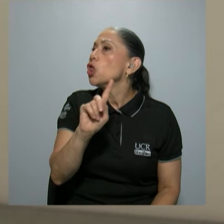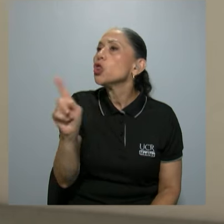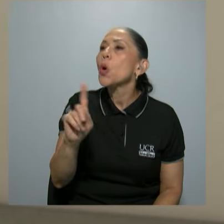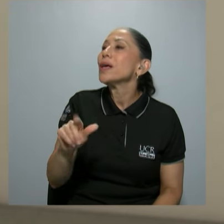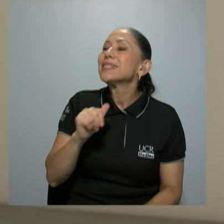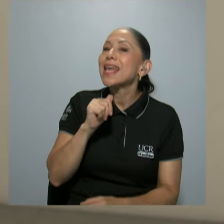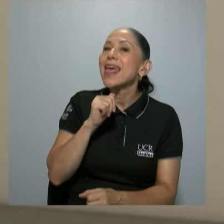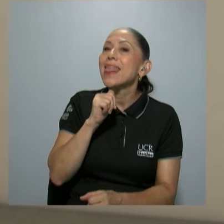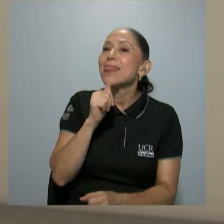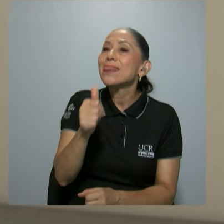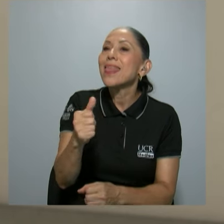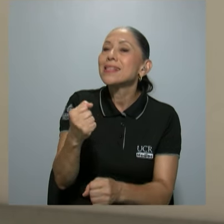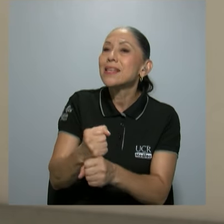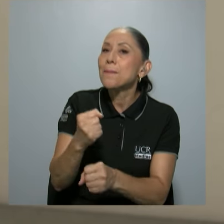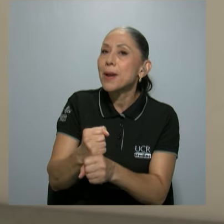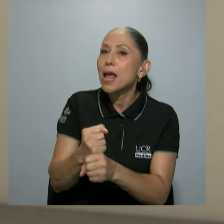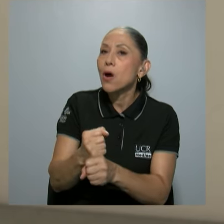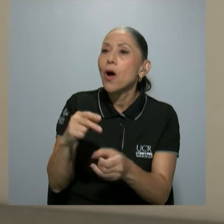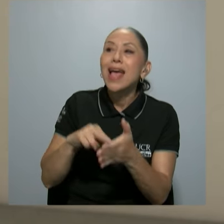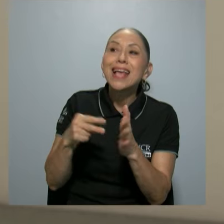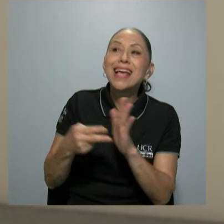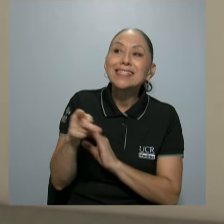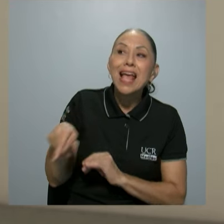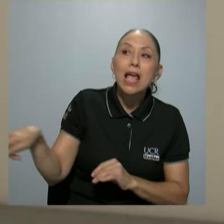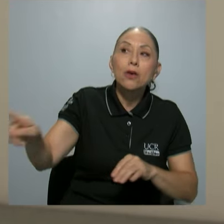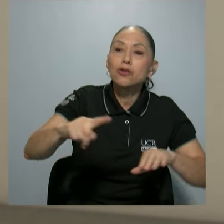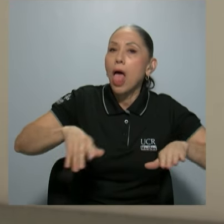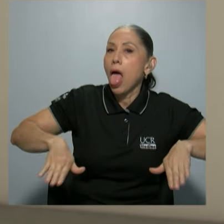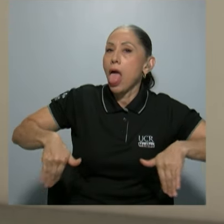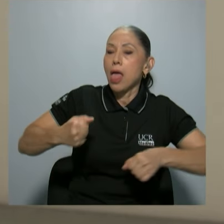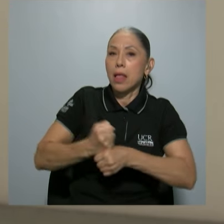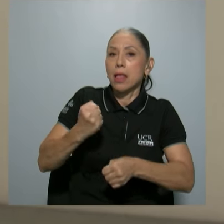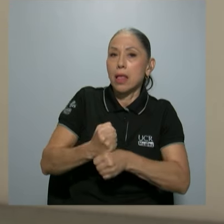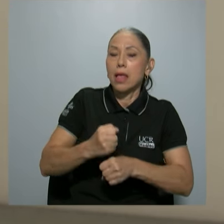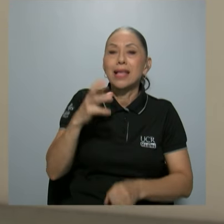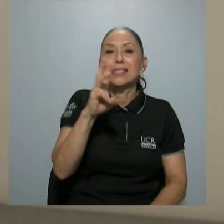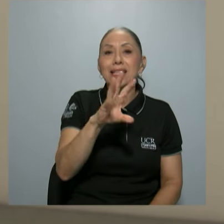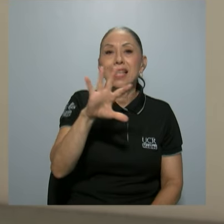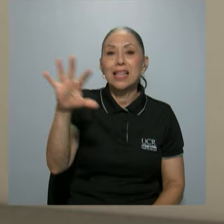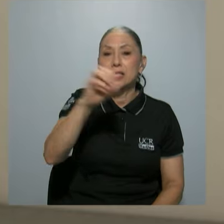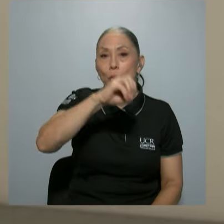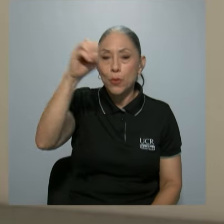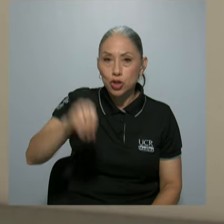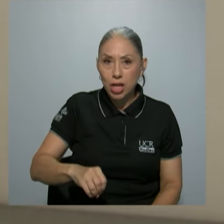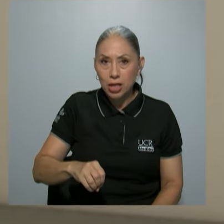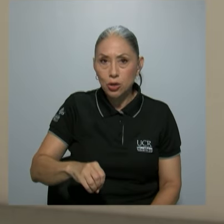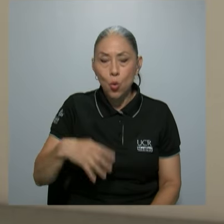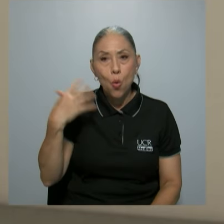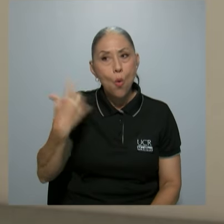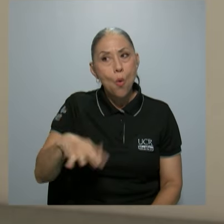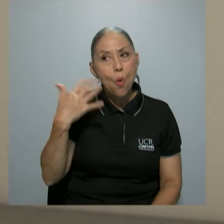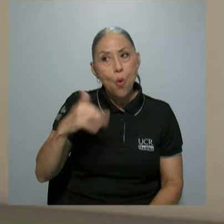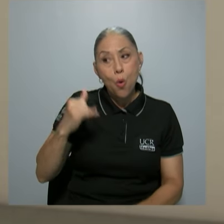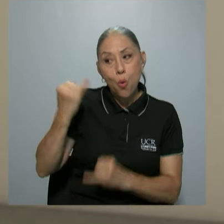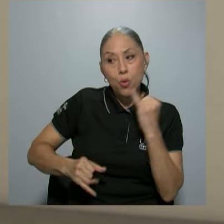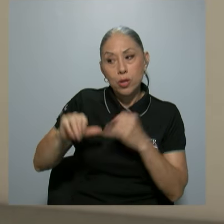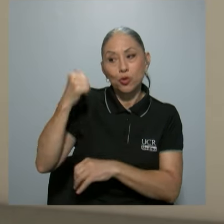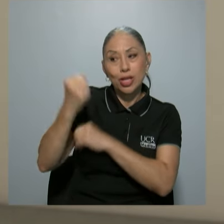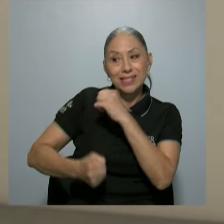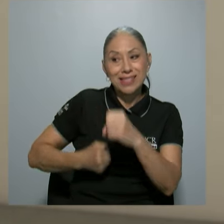es fuera de la fuerza laboral, 65%, el mayor nivel en la década. Y